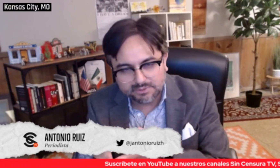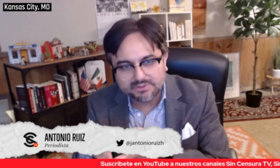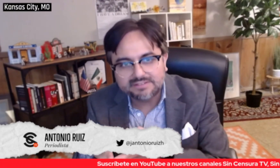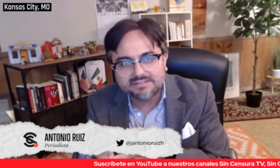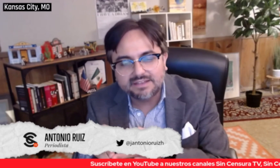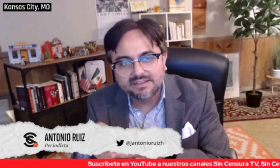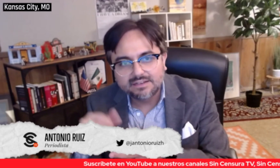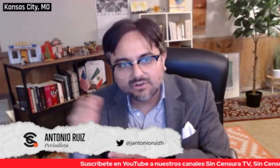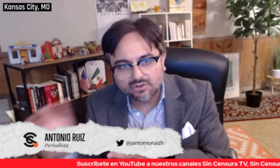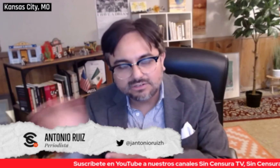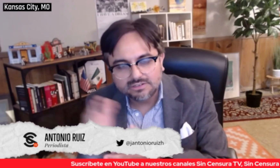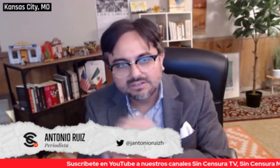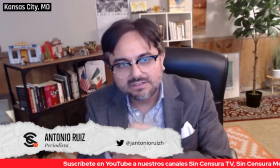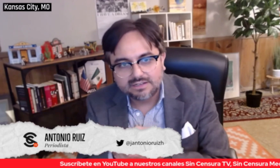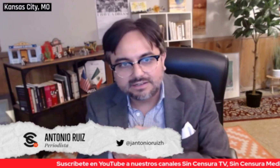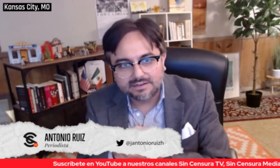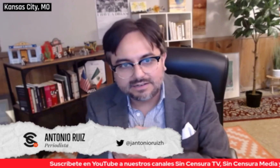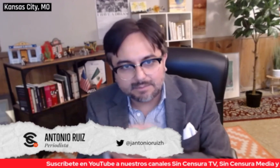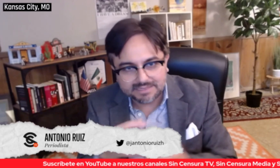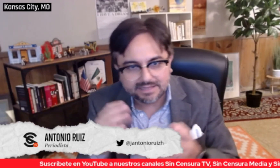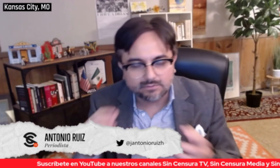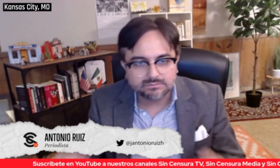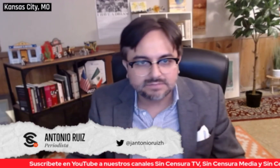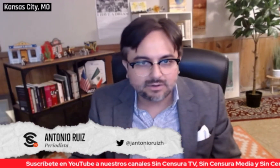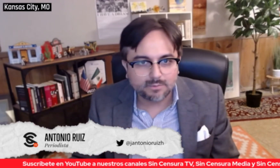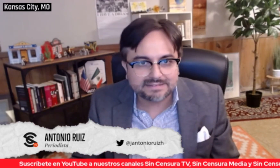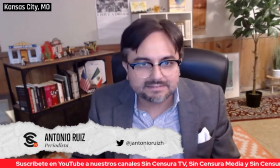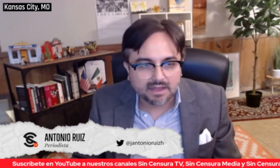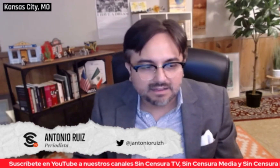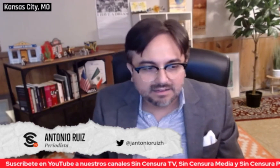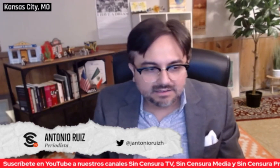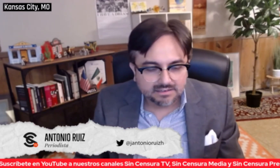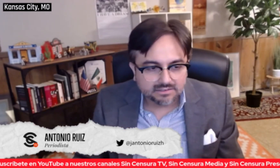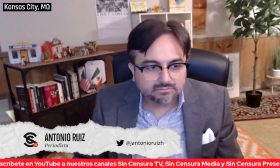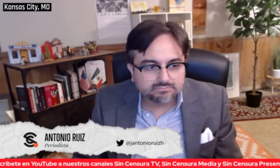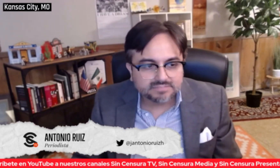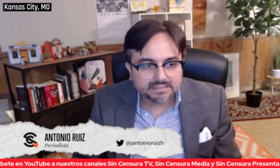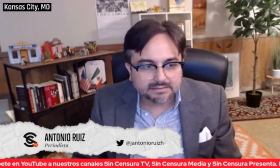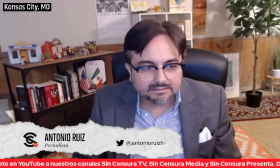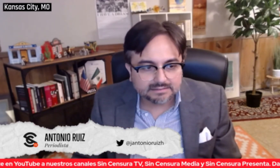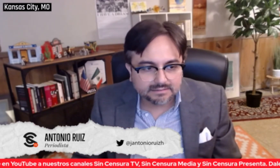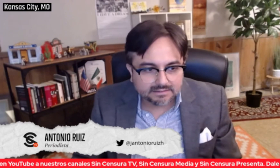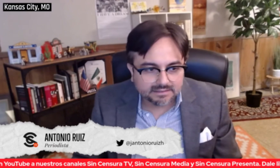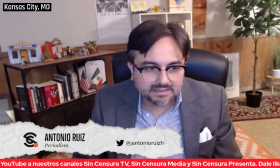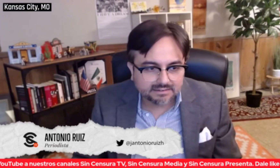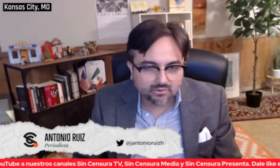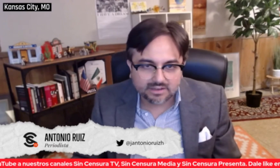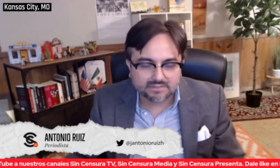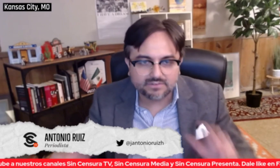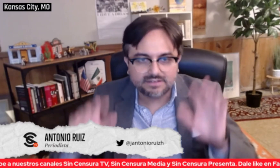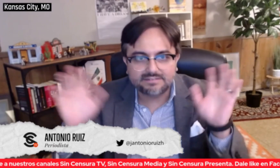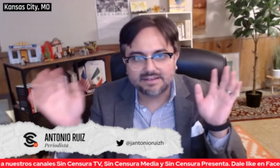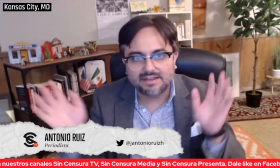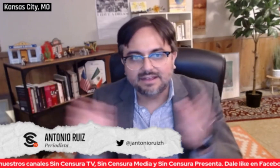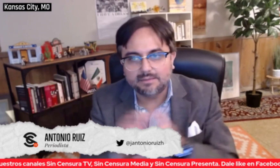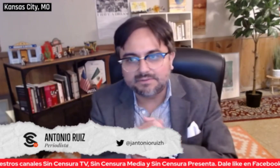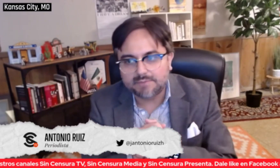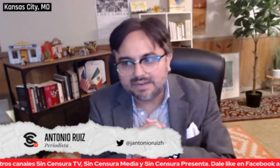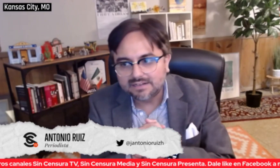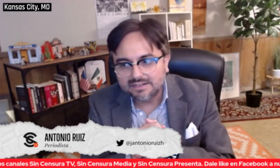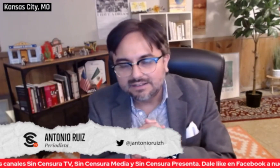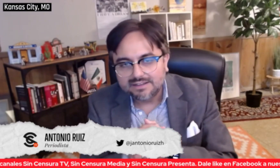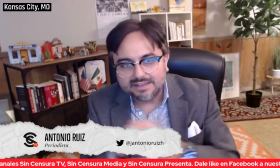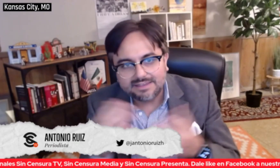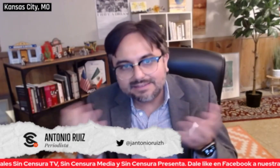reportero, periodista con el cabildero, el lobista, ¿no? Esa tiene que ser una diferencia